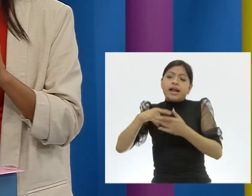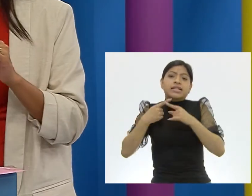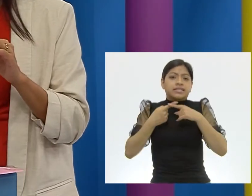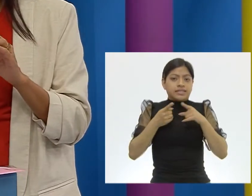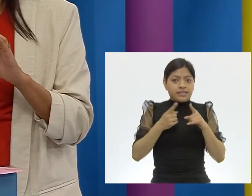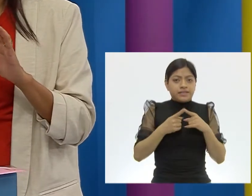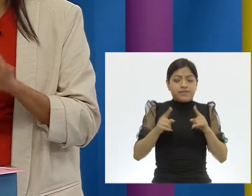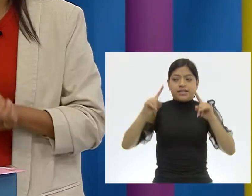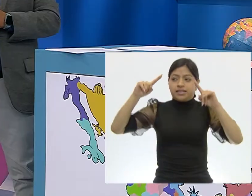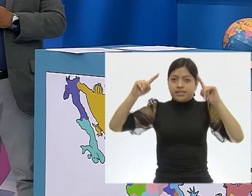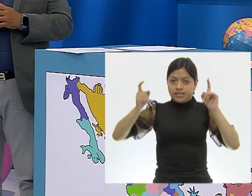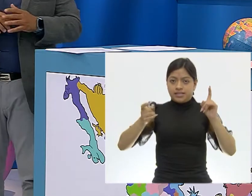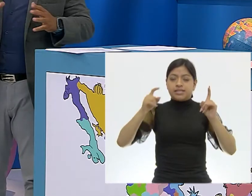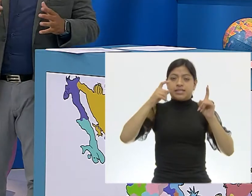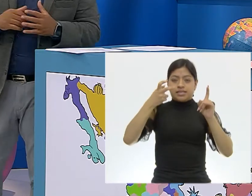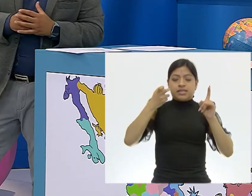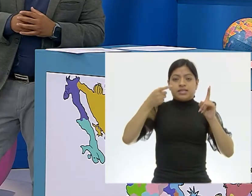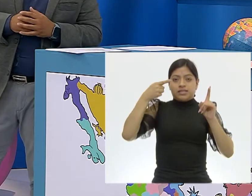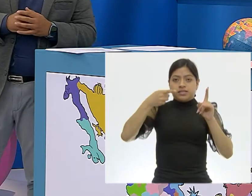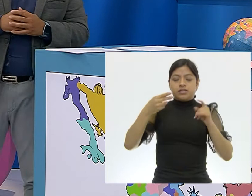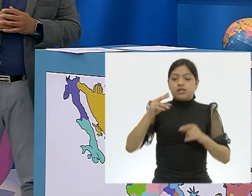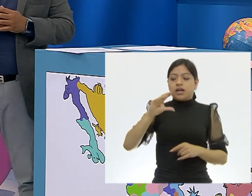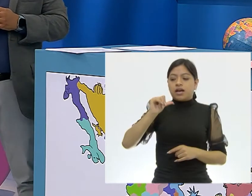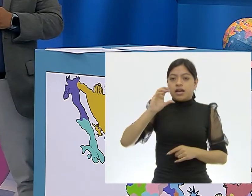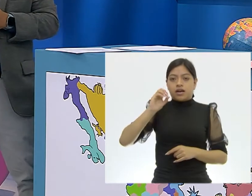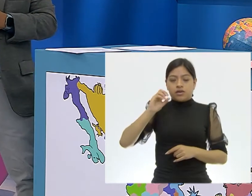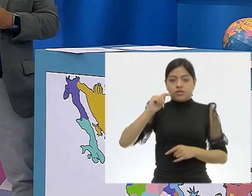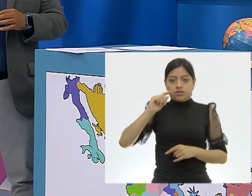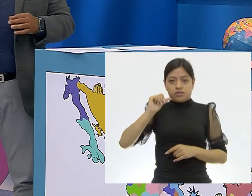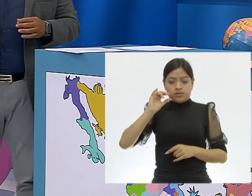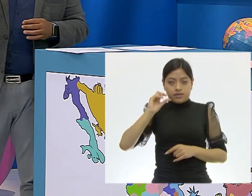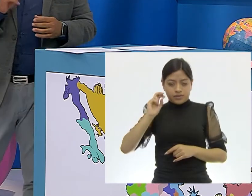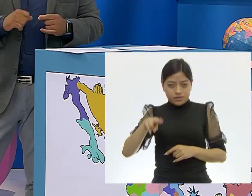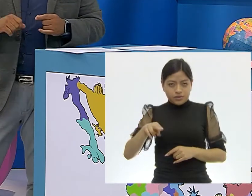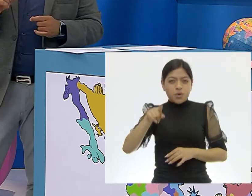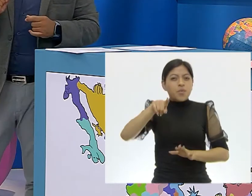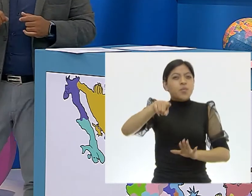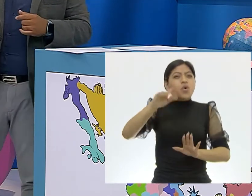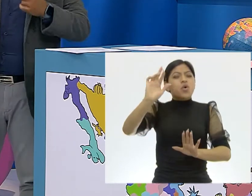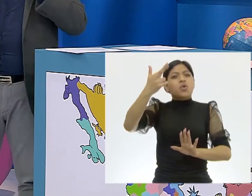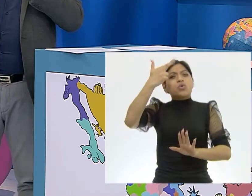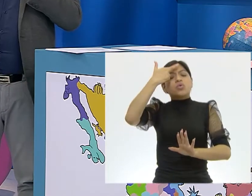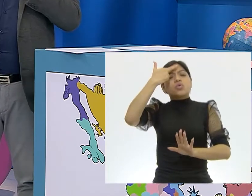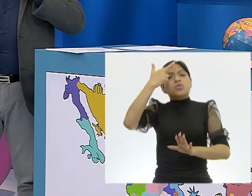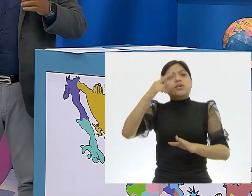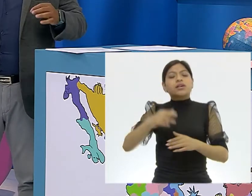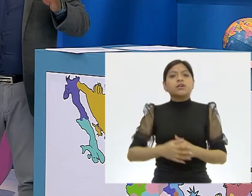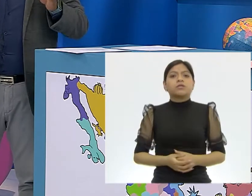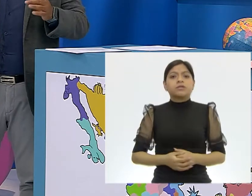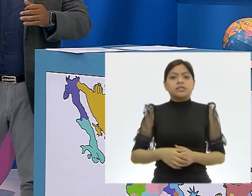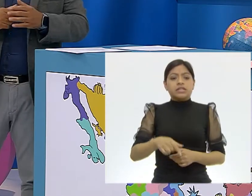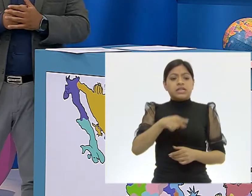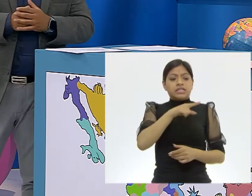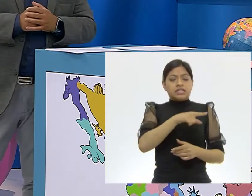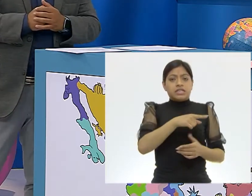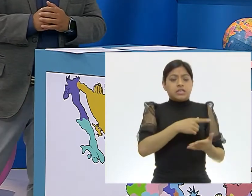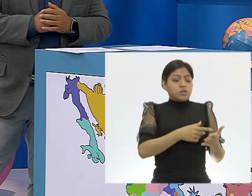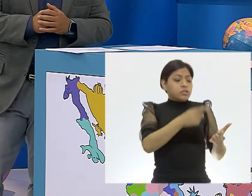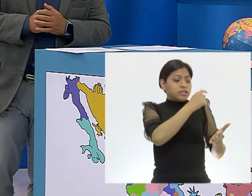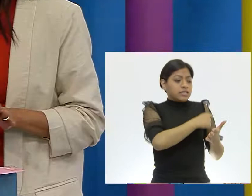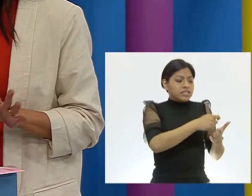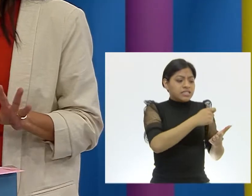y contextos diferentes. Sí, de hecho fue muy divertido, pero ¿tú sabes quiénes son los encargados de hacer los textos